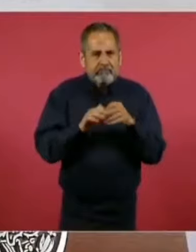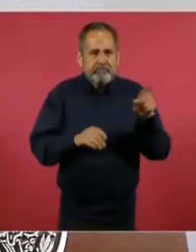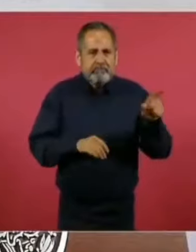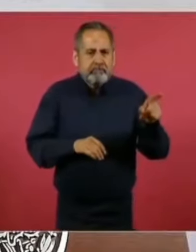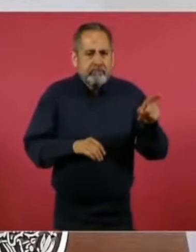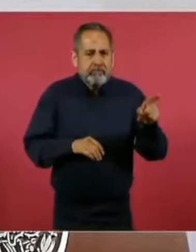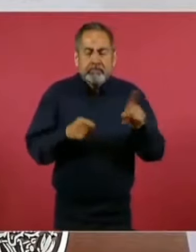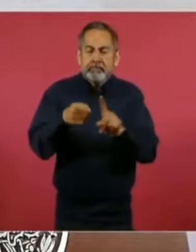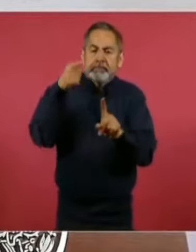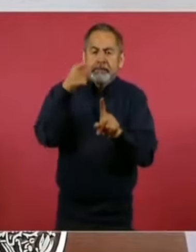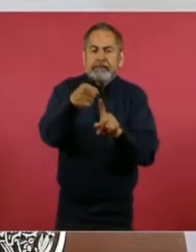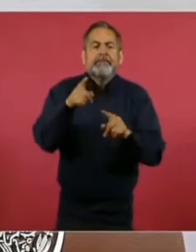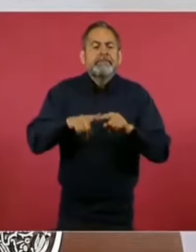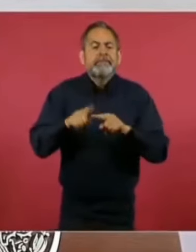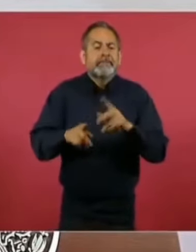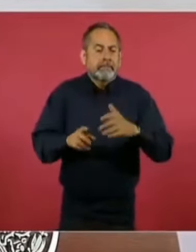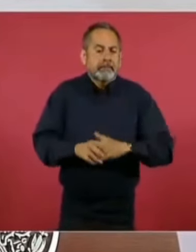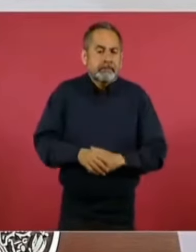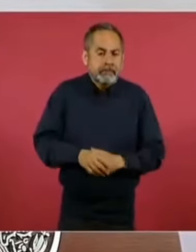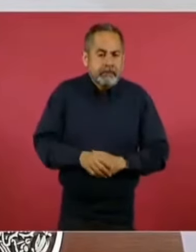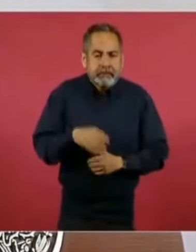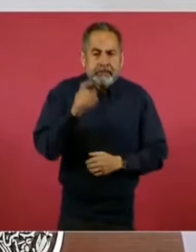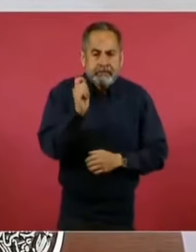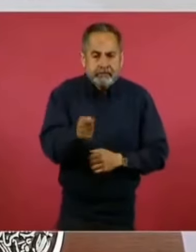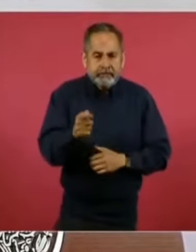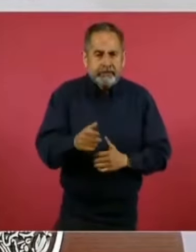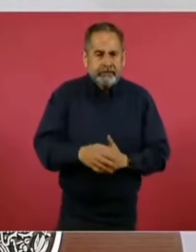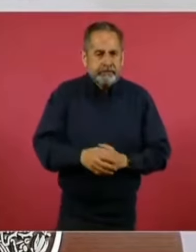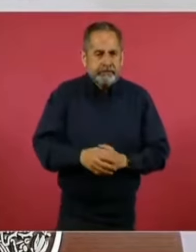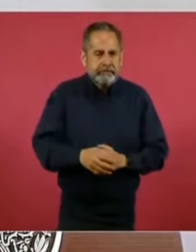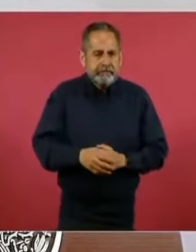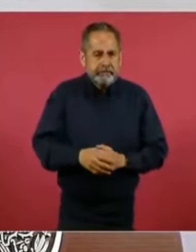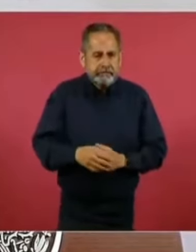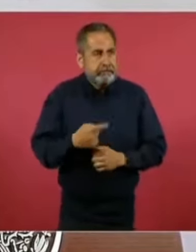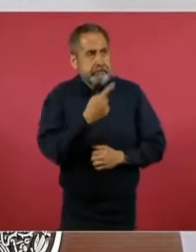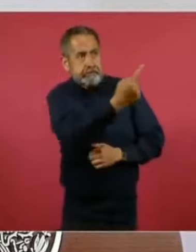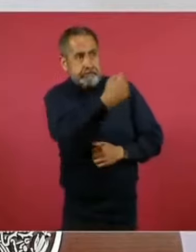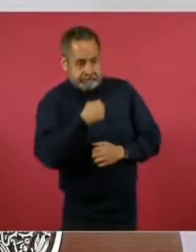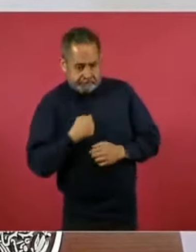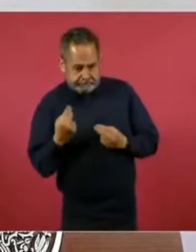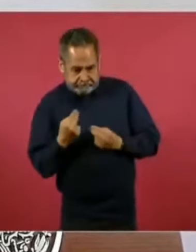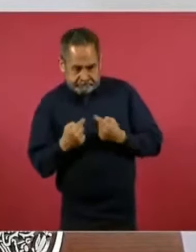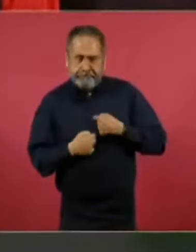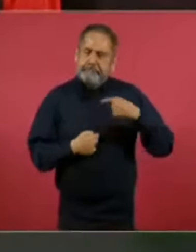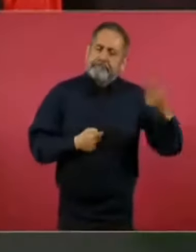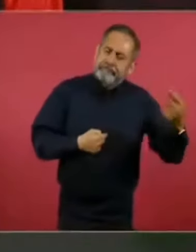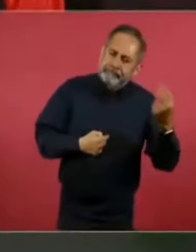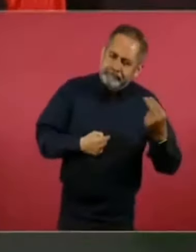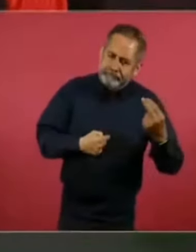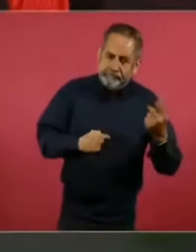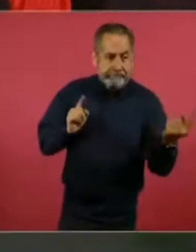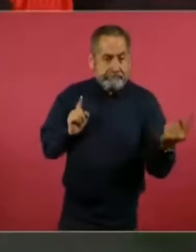al grado de que nos necesitamos mutuamente.